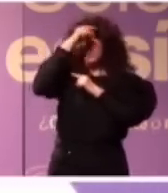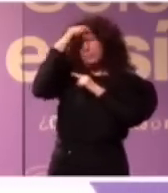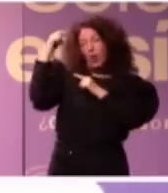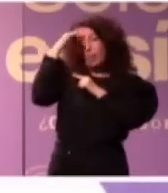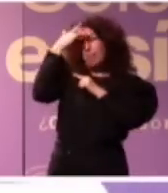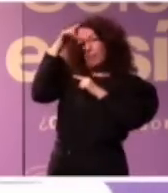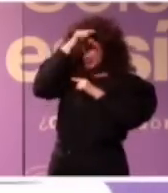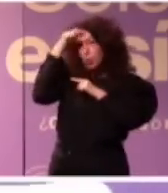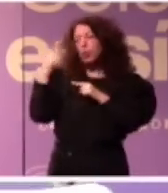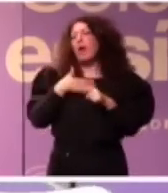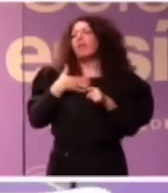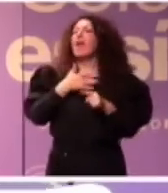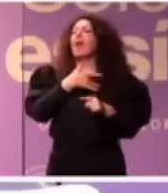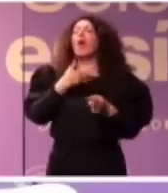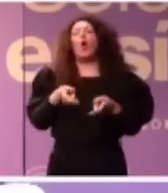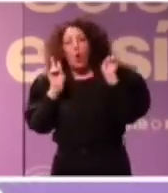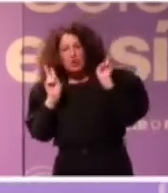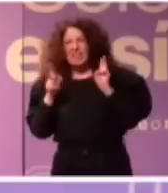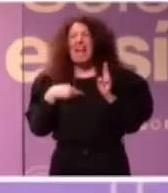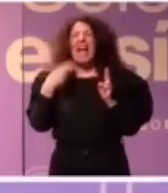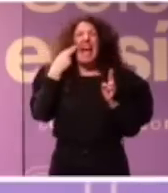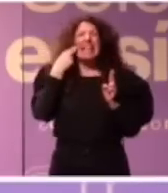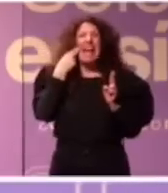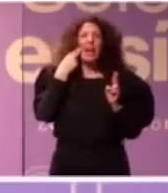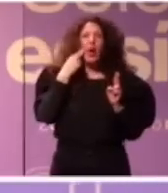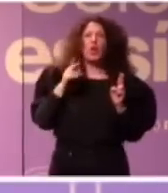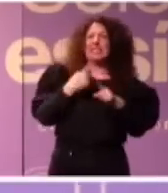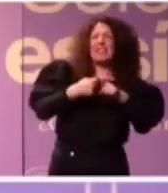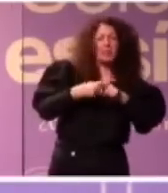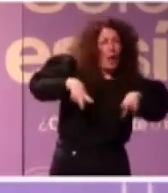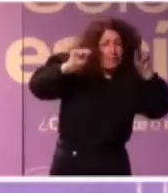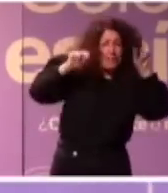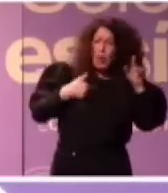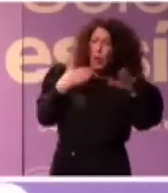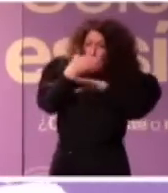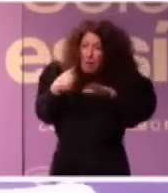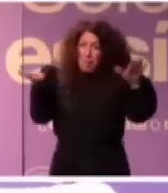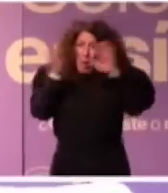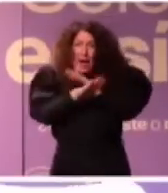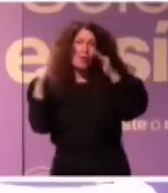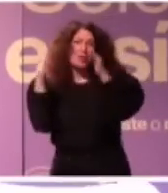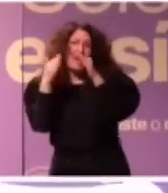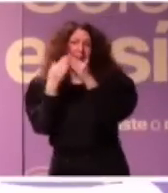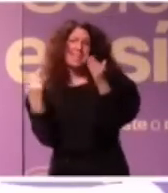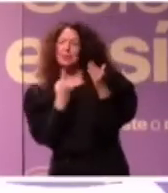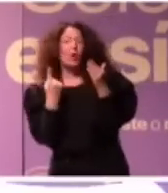terror sexual, con el hija no salgas sola por la noche, vuelve a casa acompañada,